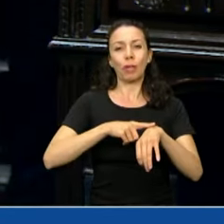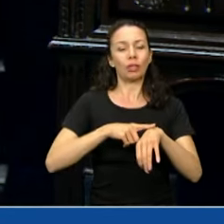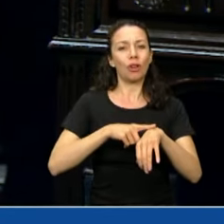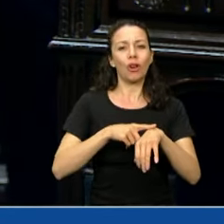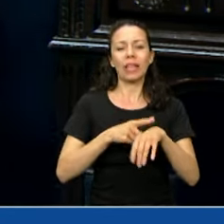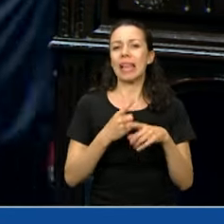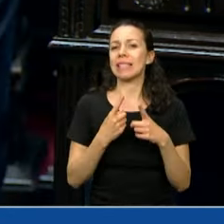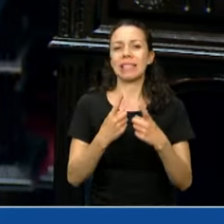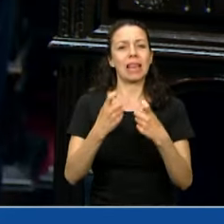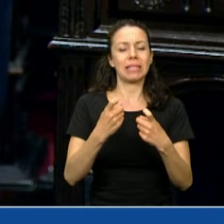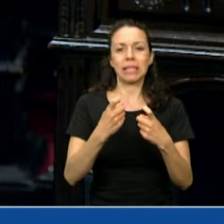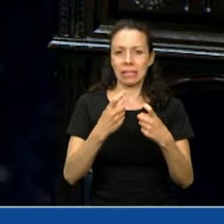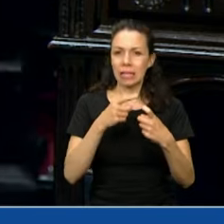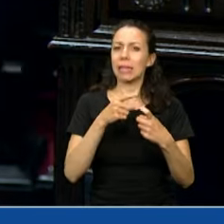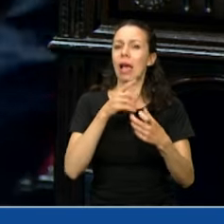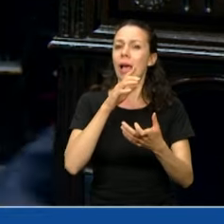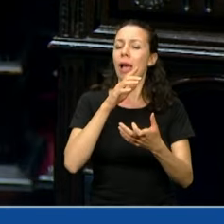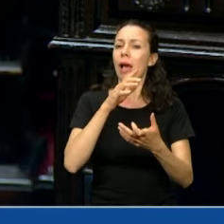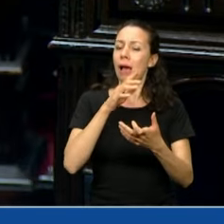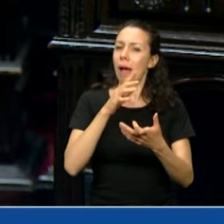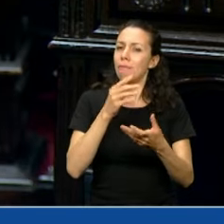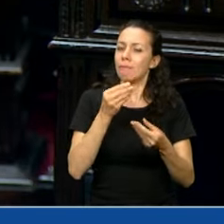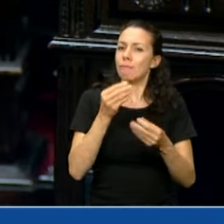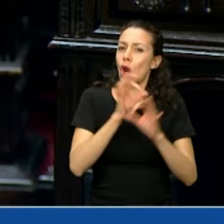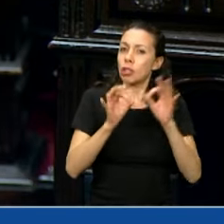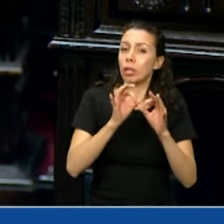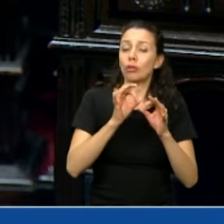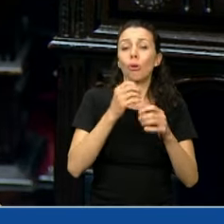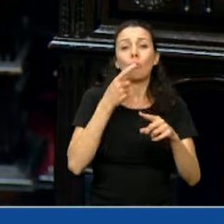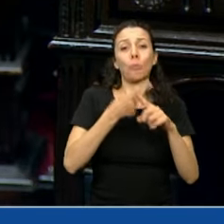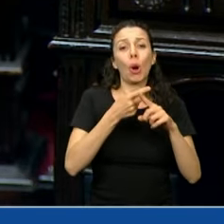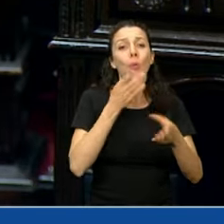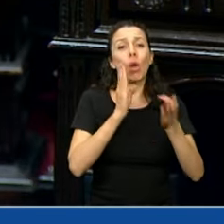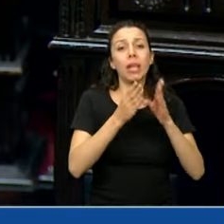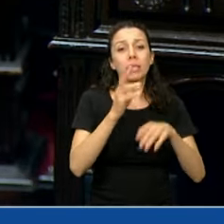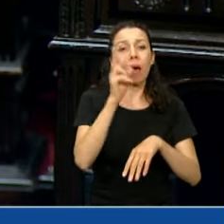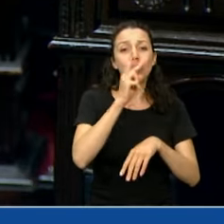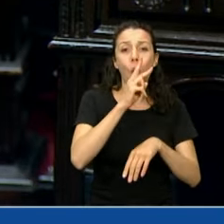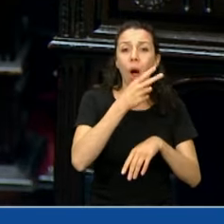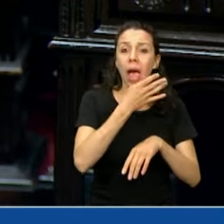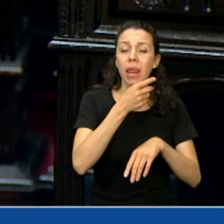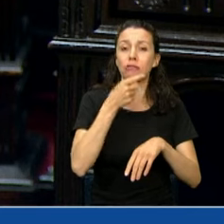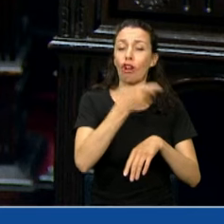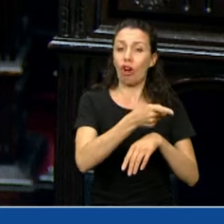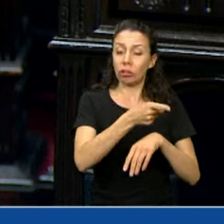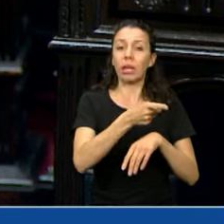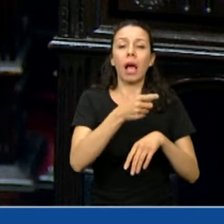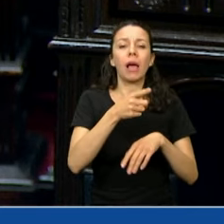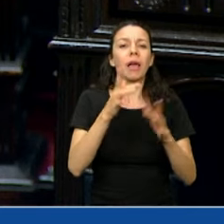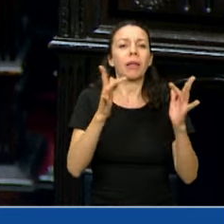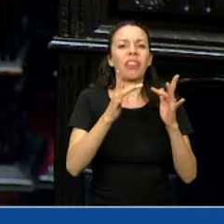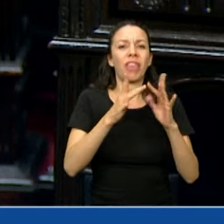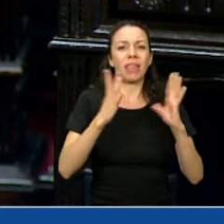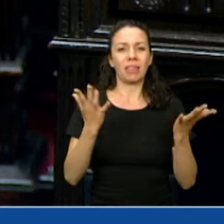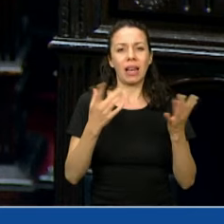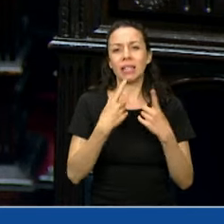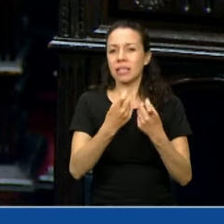respecto a la violencia que se ejercen sobre las mujeres en el espacio digital necesitamos que se garanticen el